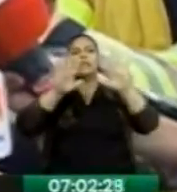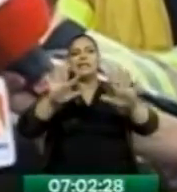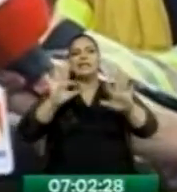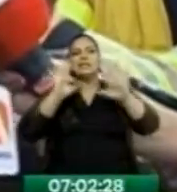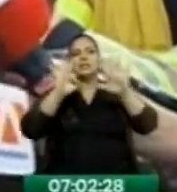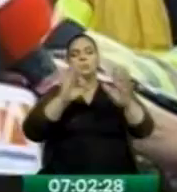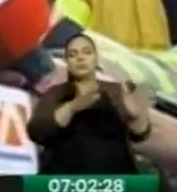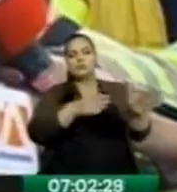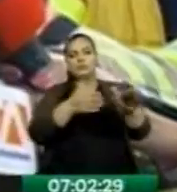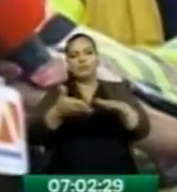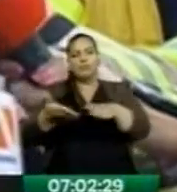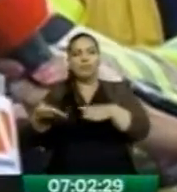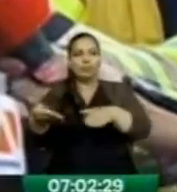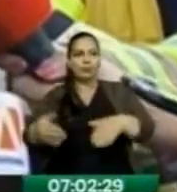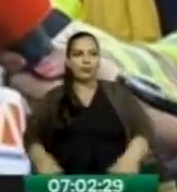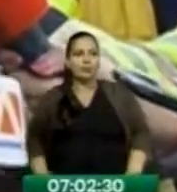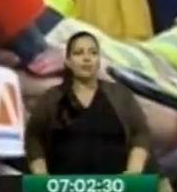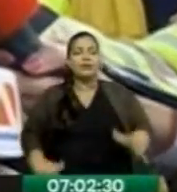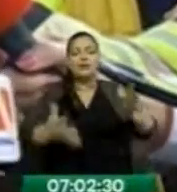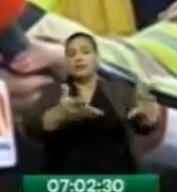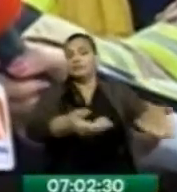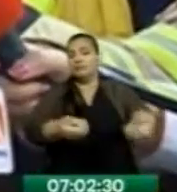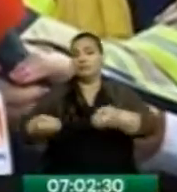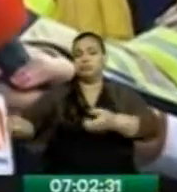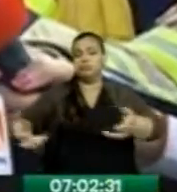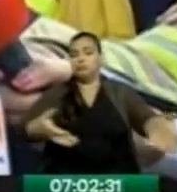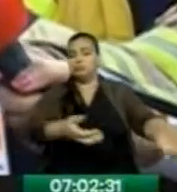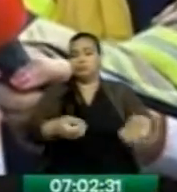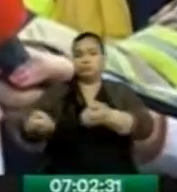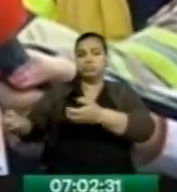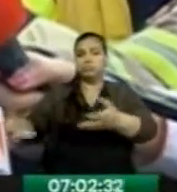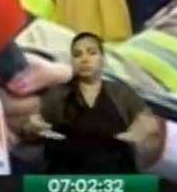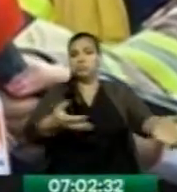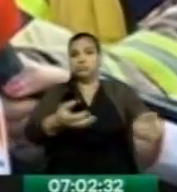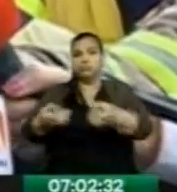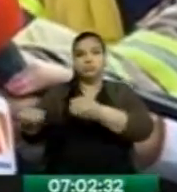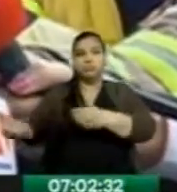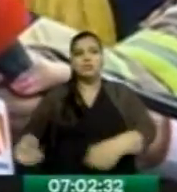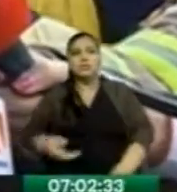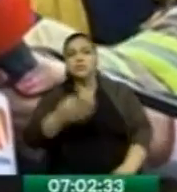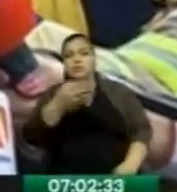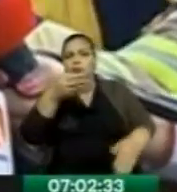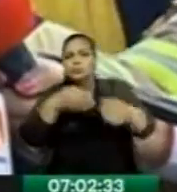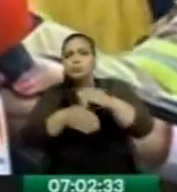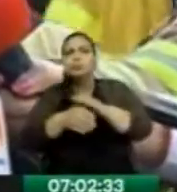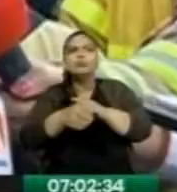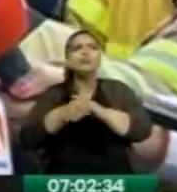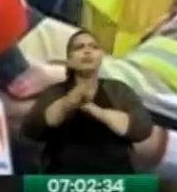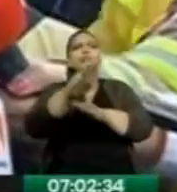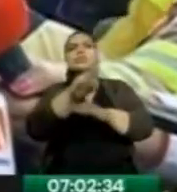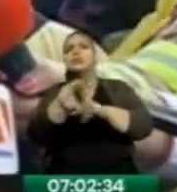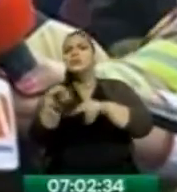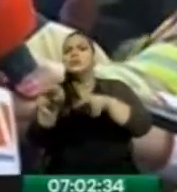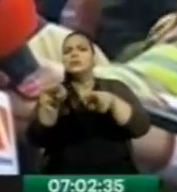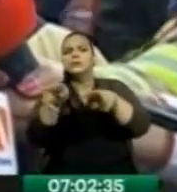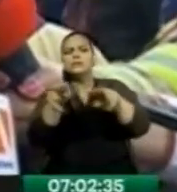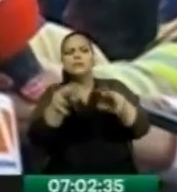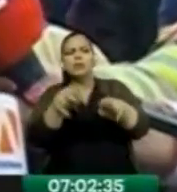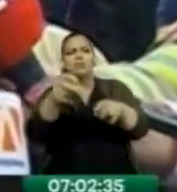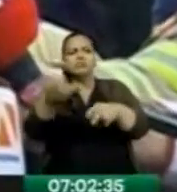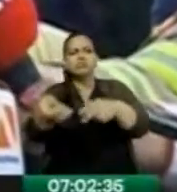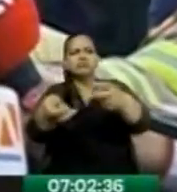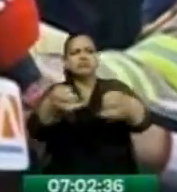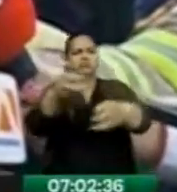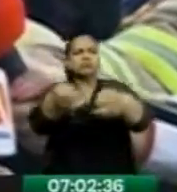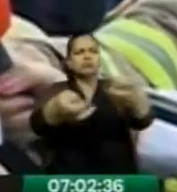que se ingresó al área donde estaba produciéndose el incendio, nos percatamos, pues, que existían algunos cuerpos sin